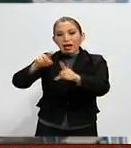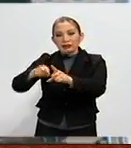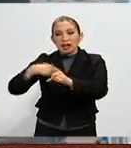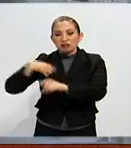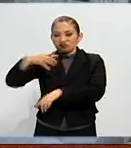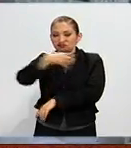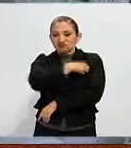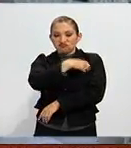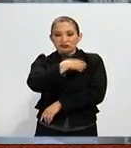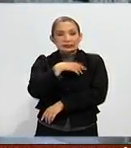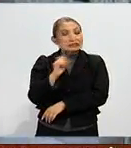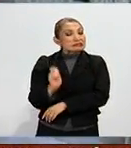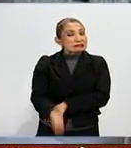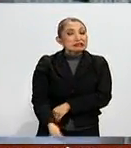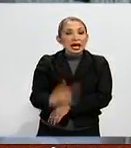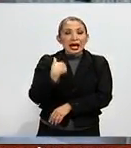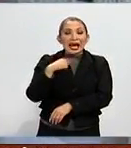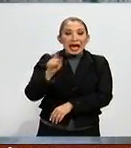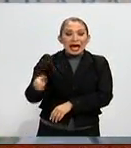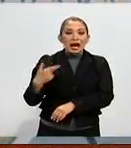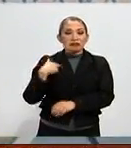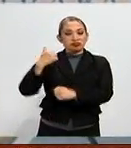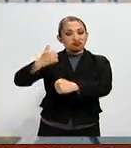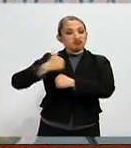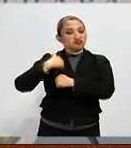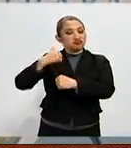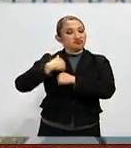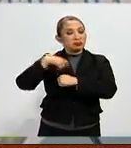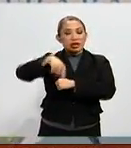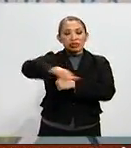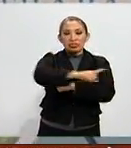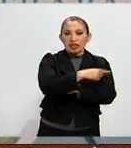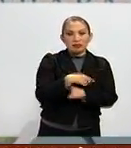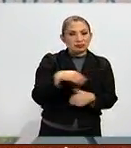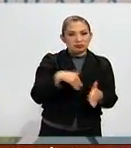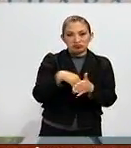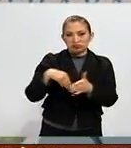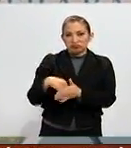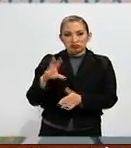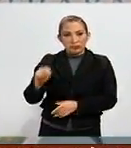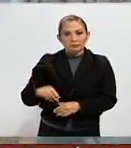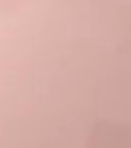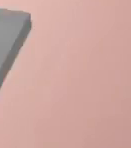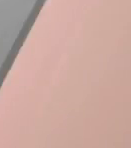capitanías no significa la militarización de los puertos.